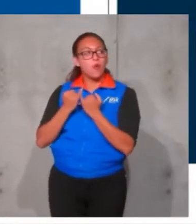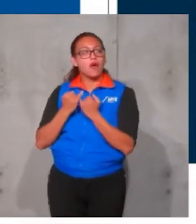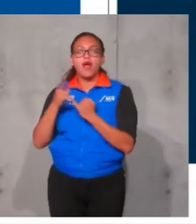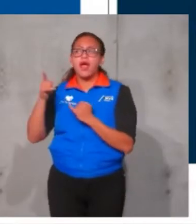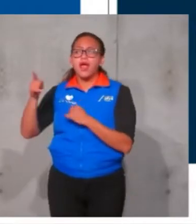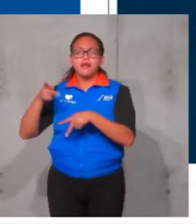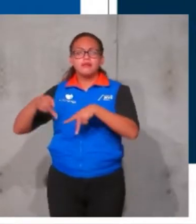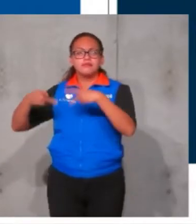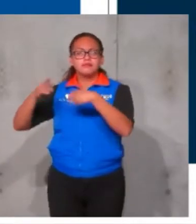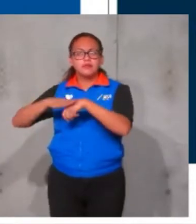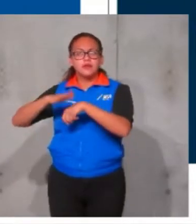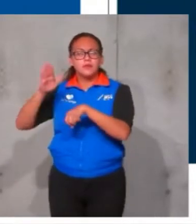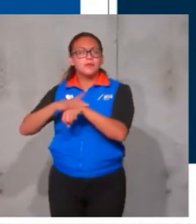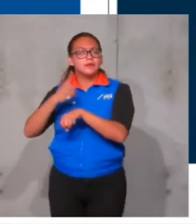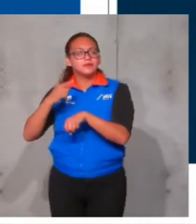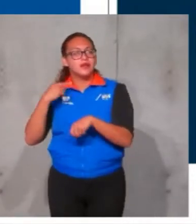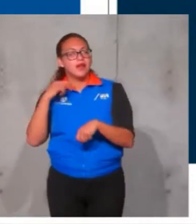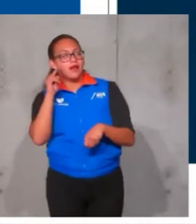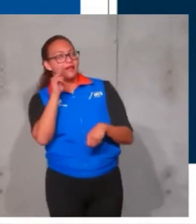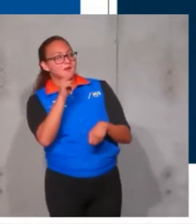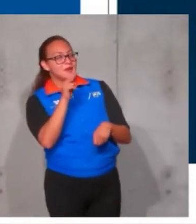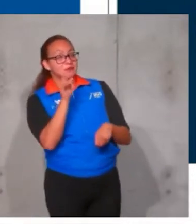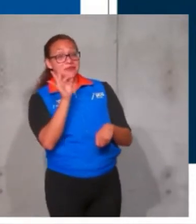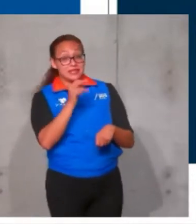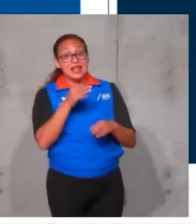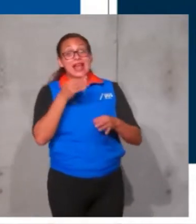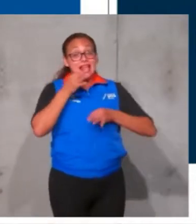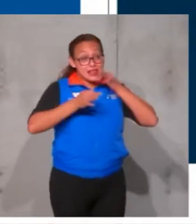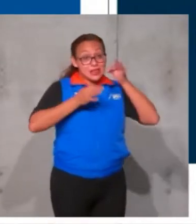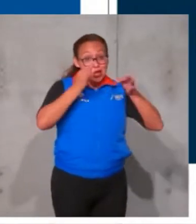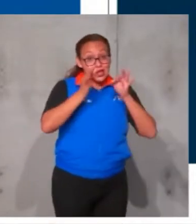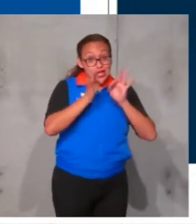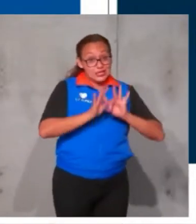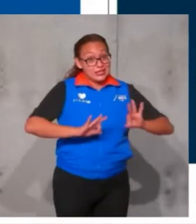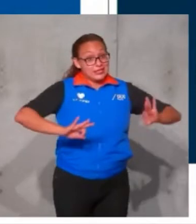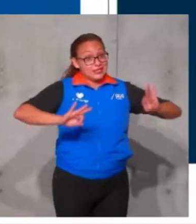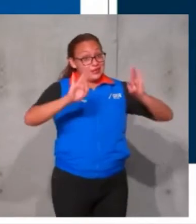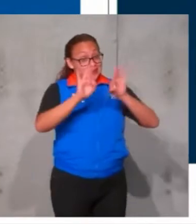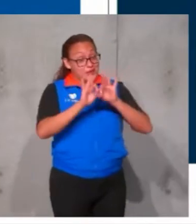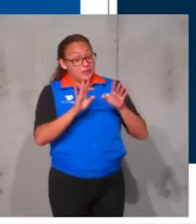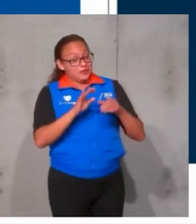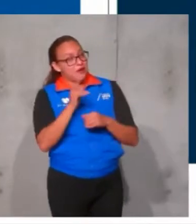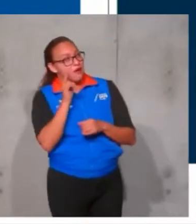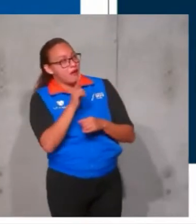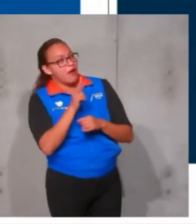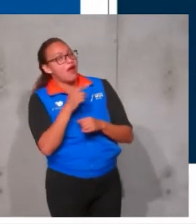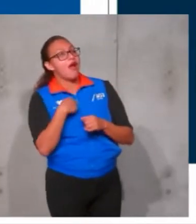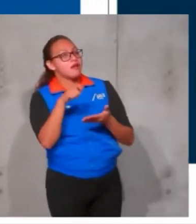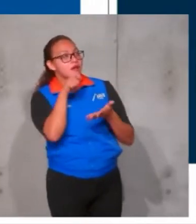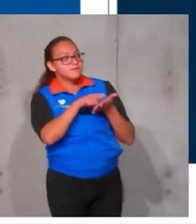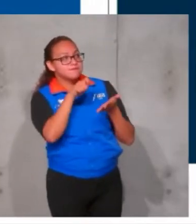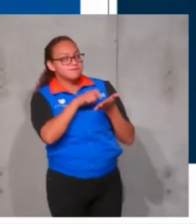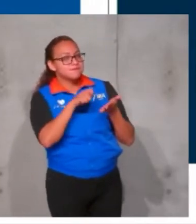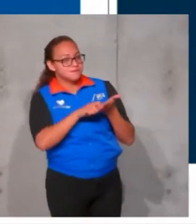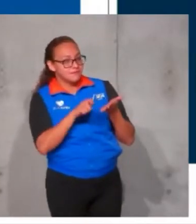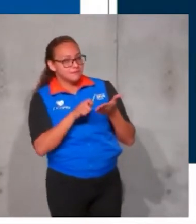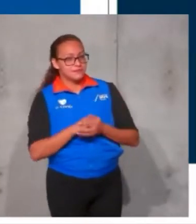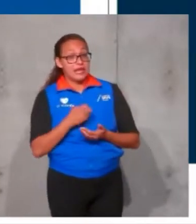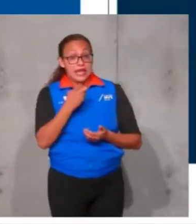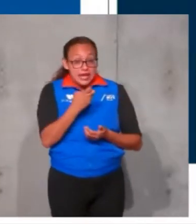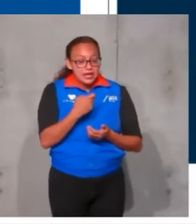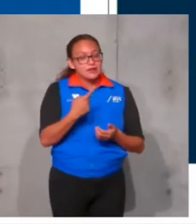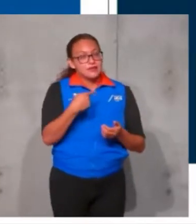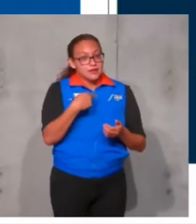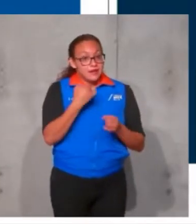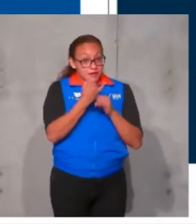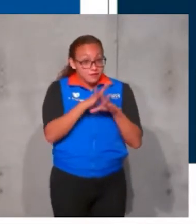nuevas políticas públicas que van a resultar de carácter obligatorio para las empresas, entonces yo puedo tomar esas